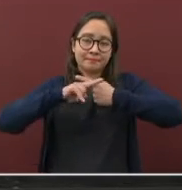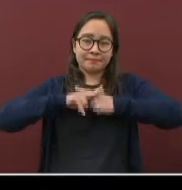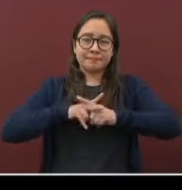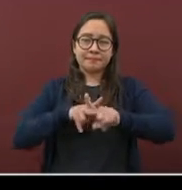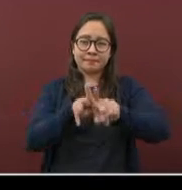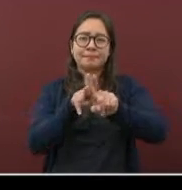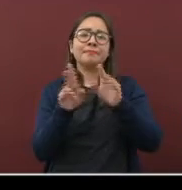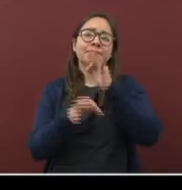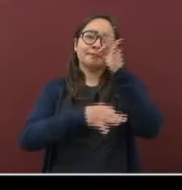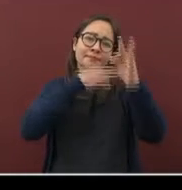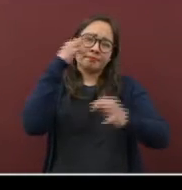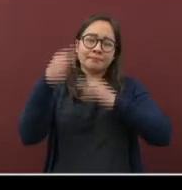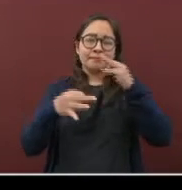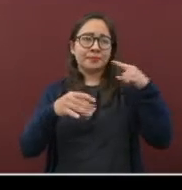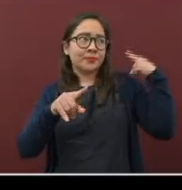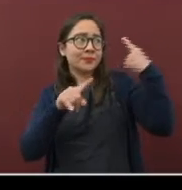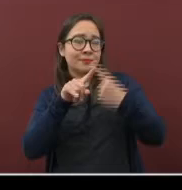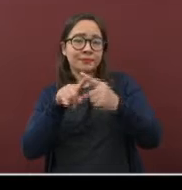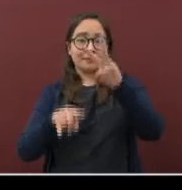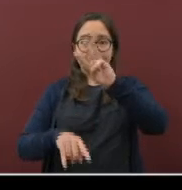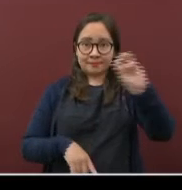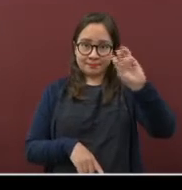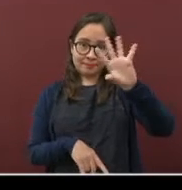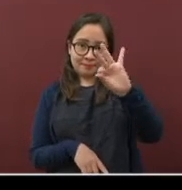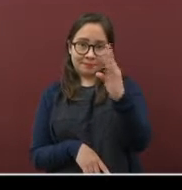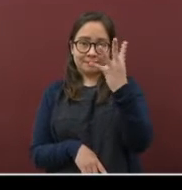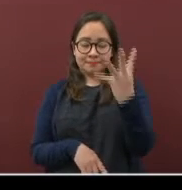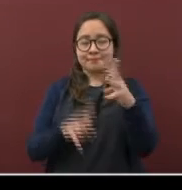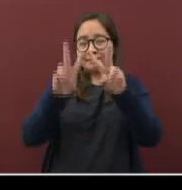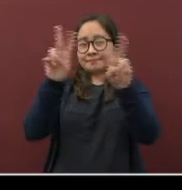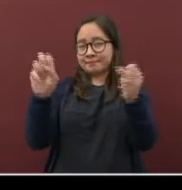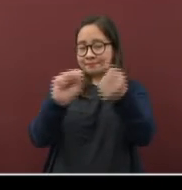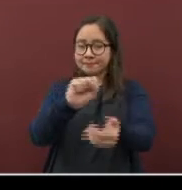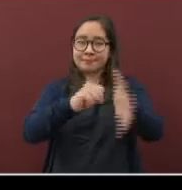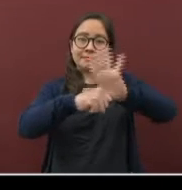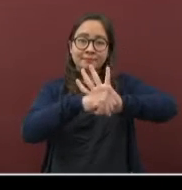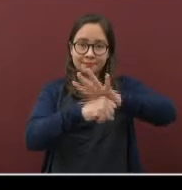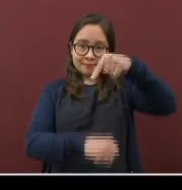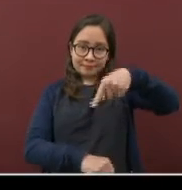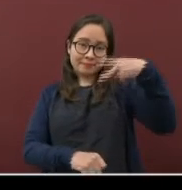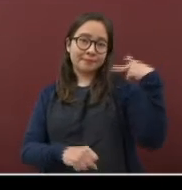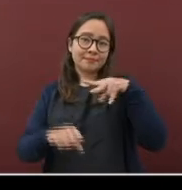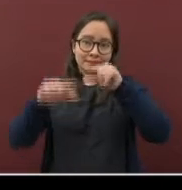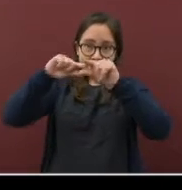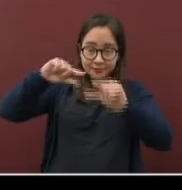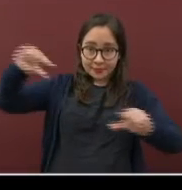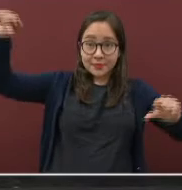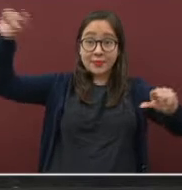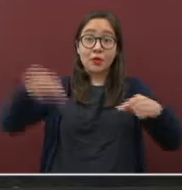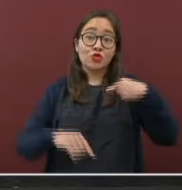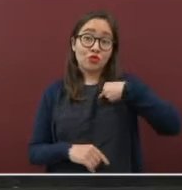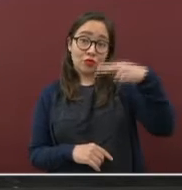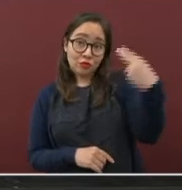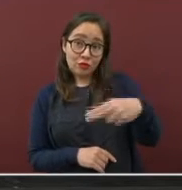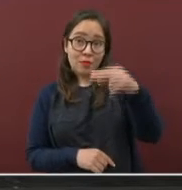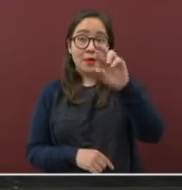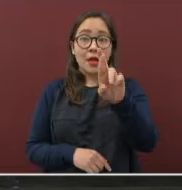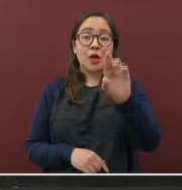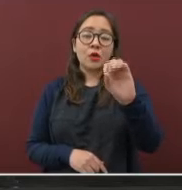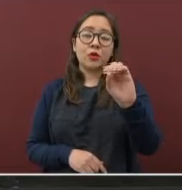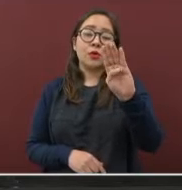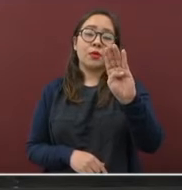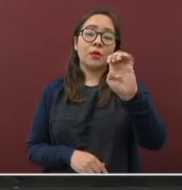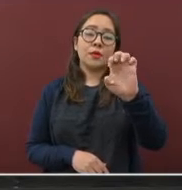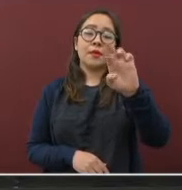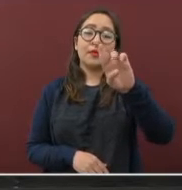con el informe 344 de la actualización de coronavirus en nuestro estado para ello un servidor roberto ramos a